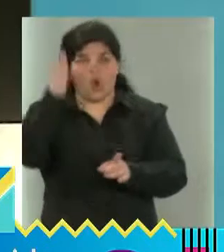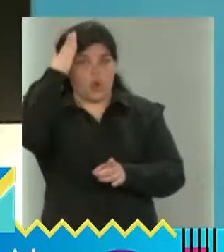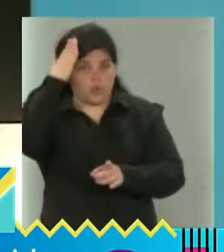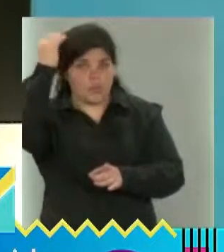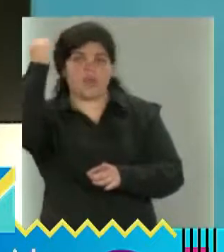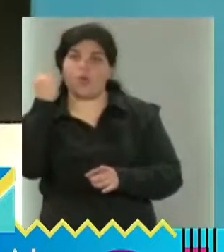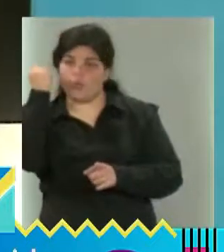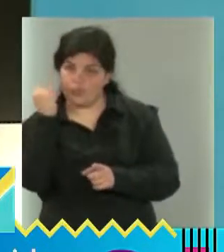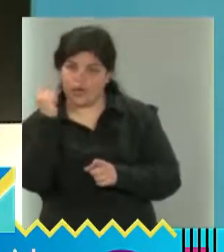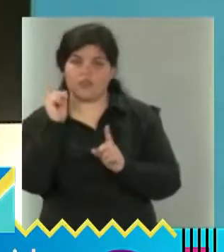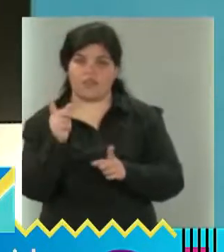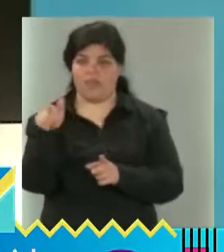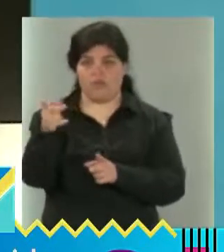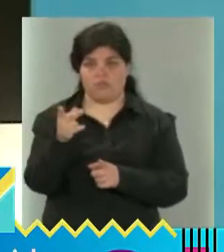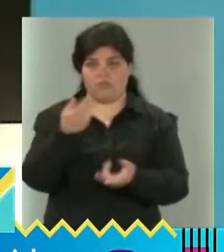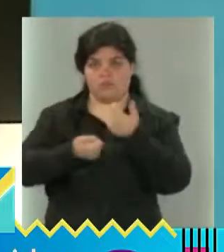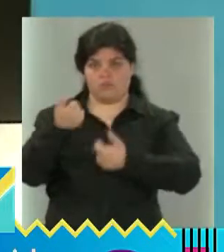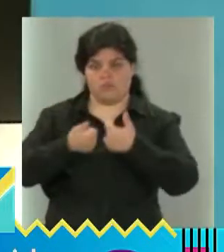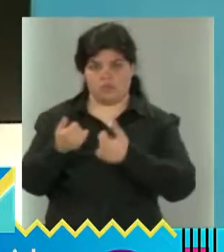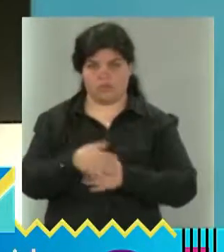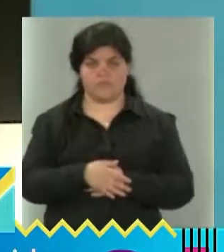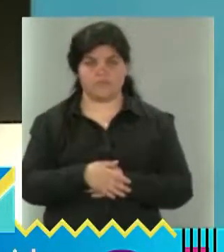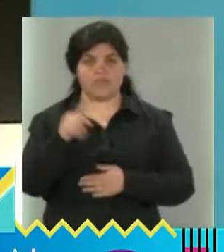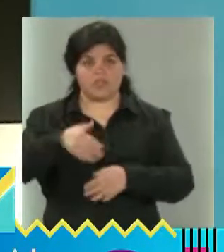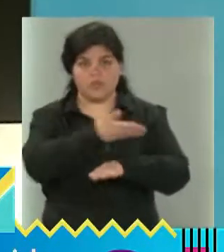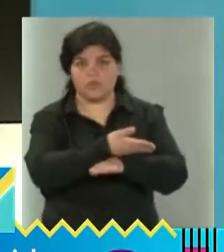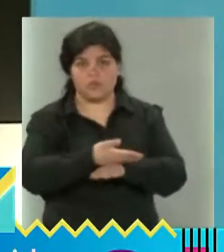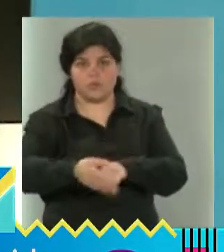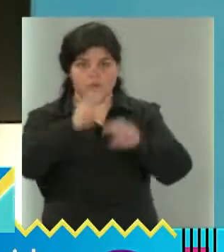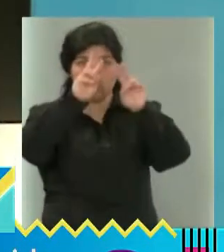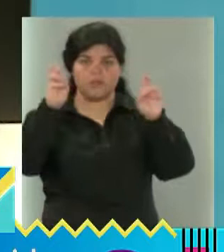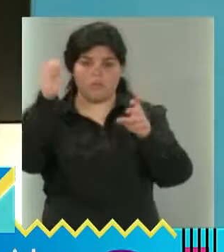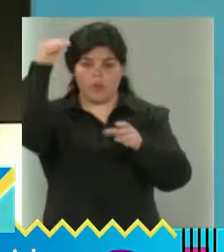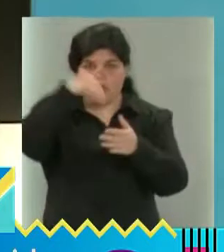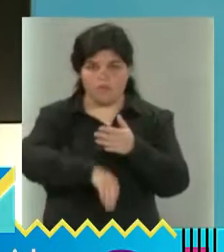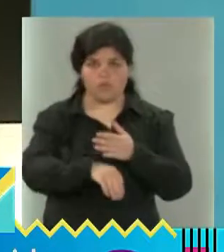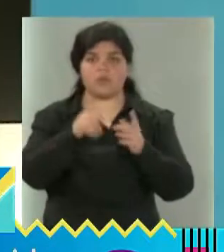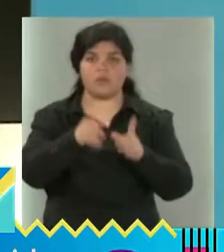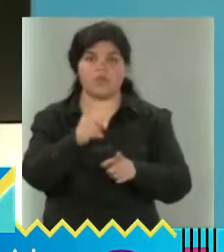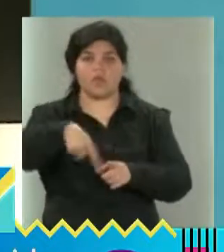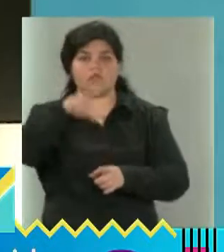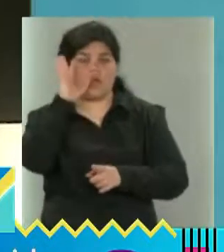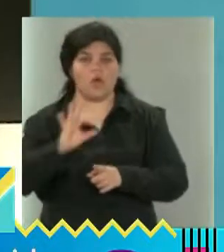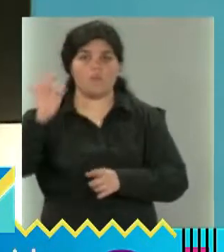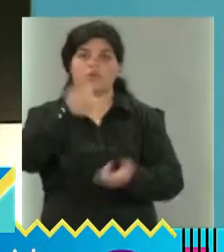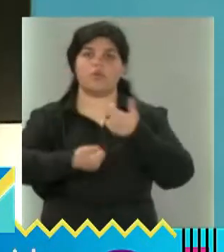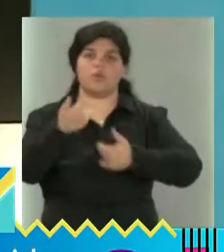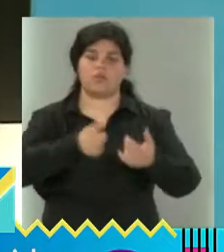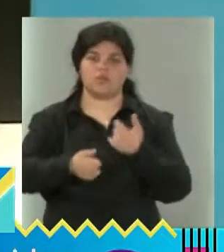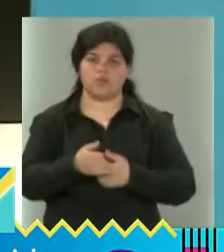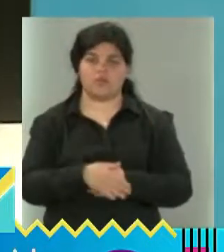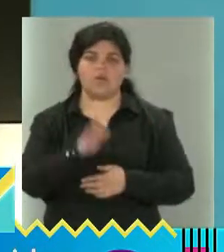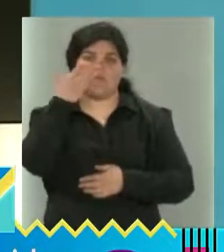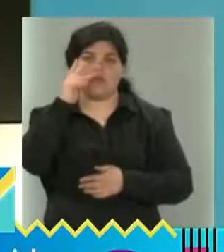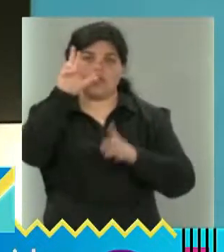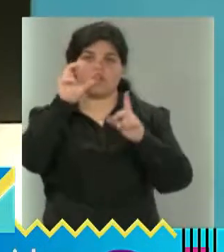como nos decía recién Francisco. Vamos a seguir ahondando en este tema y los vamos a invitar a ustedes a que también participen. Estamos en redes sociales, en